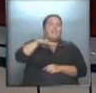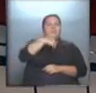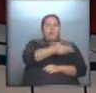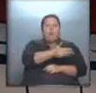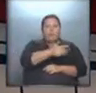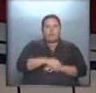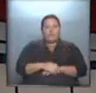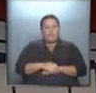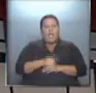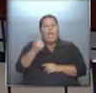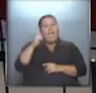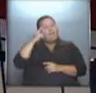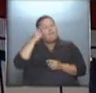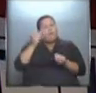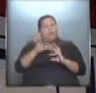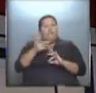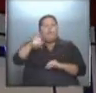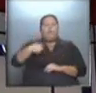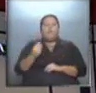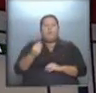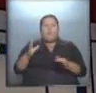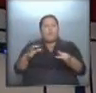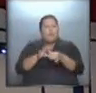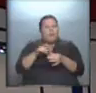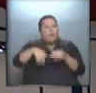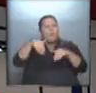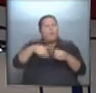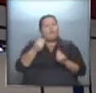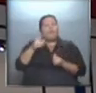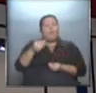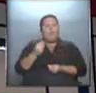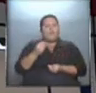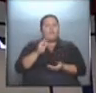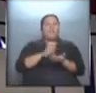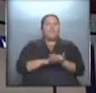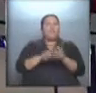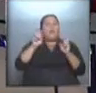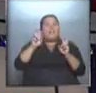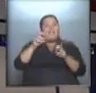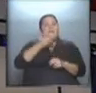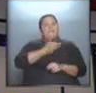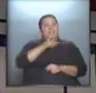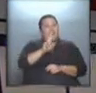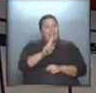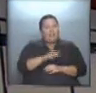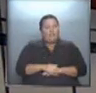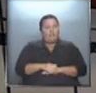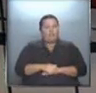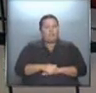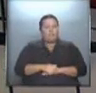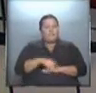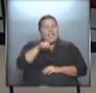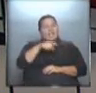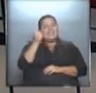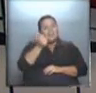provincia. ¿Hay alguna idea de cómo se compone, de cuál es la composición de ese voto, digamos, en el caso del Frente Renovador? Es interesante,